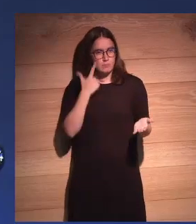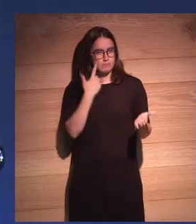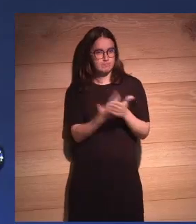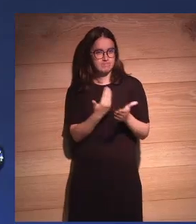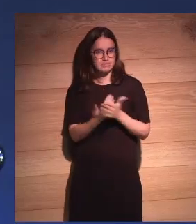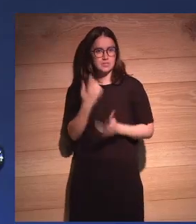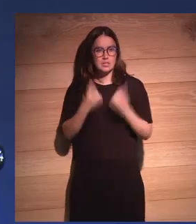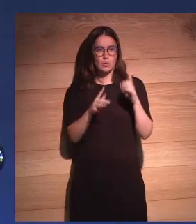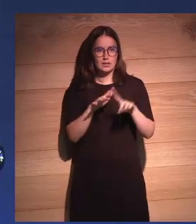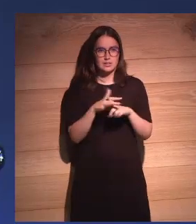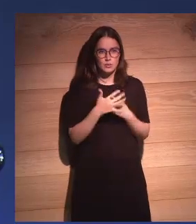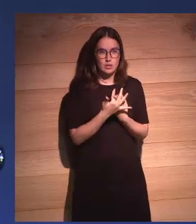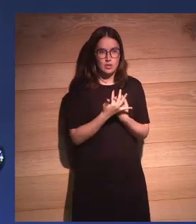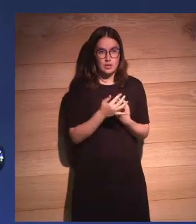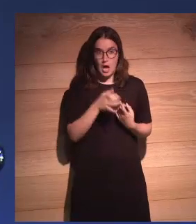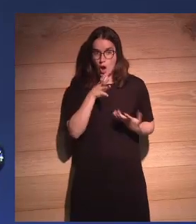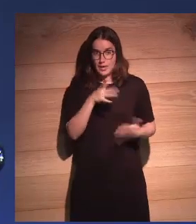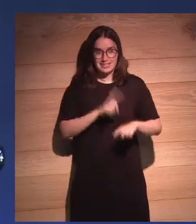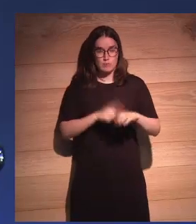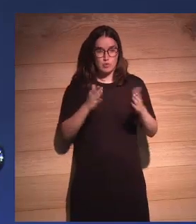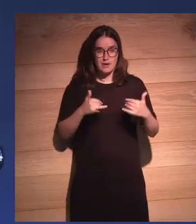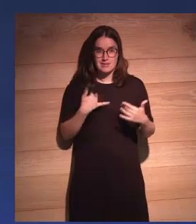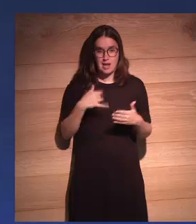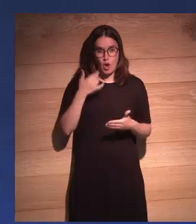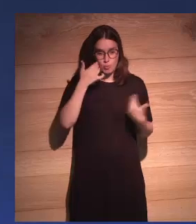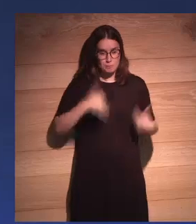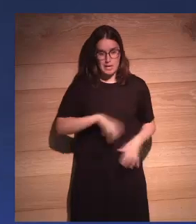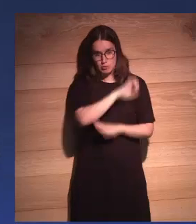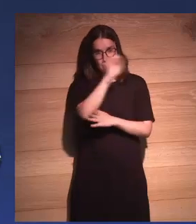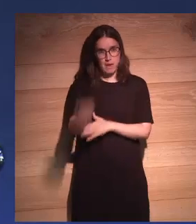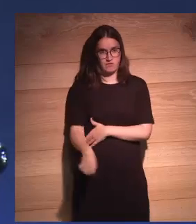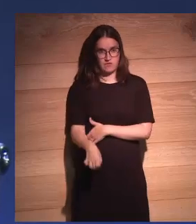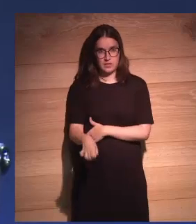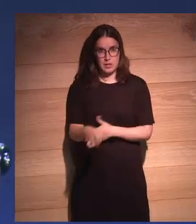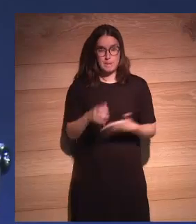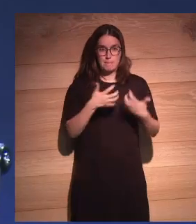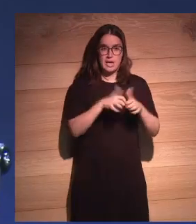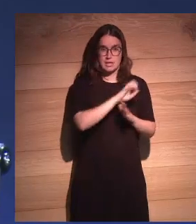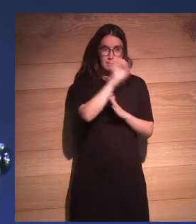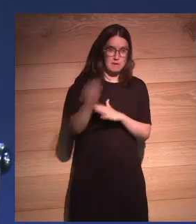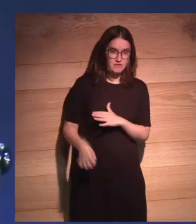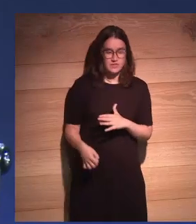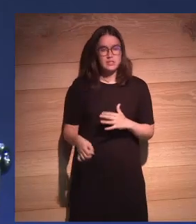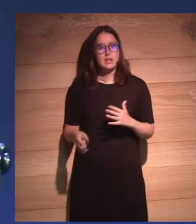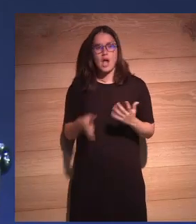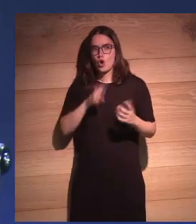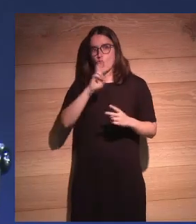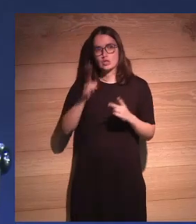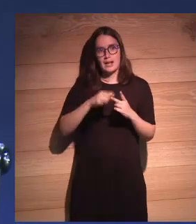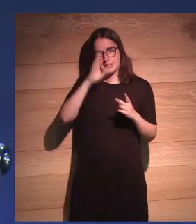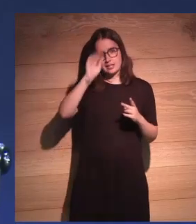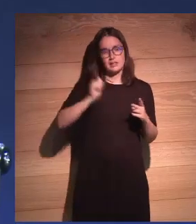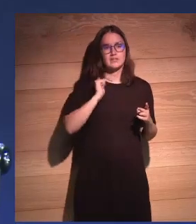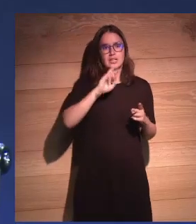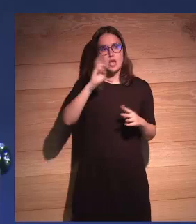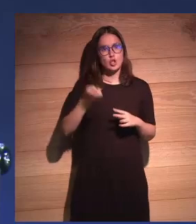y en algunos casos, que no tenemos tiempo ahora, pero ya supera a los humanos, ¿no? Pero hay otra serie de inteligencia artificial que ya incluye